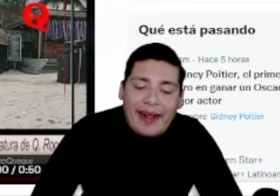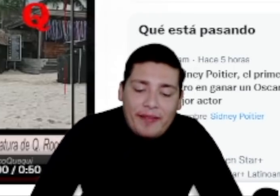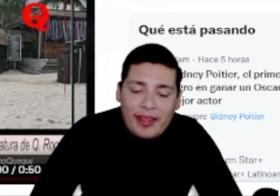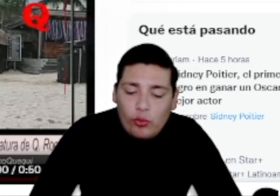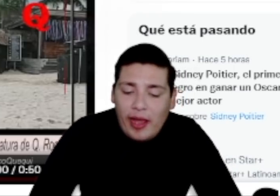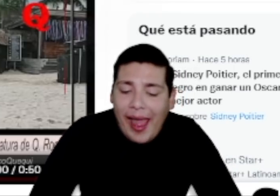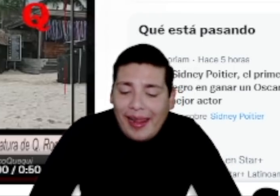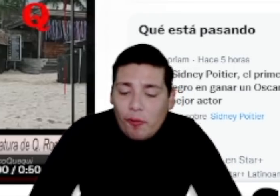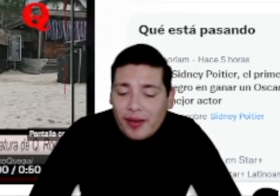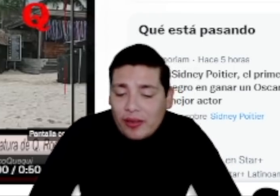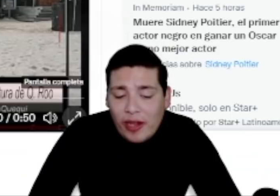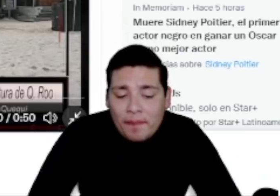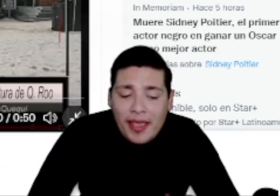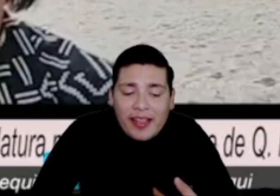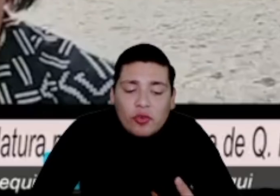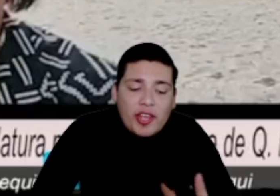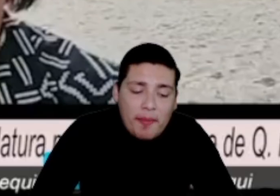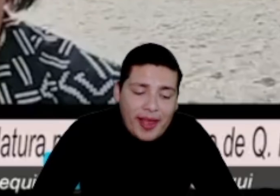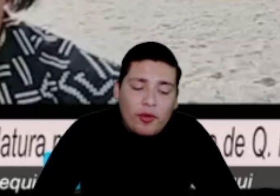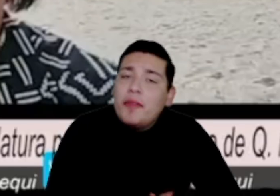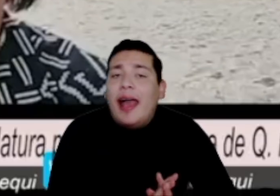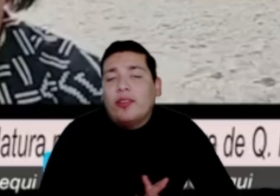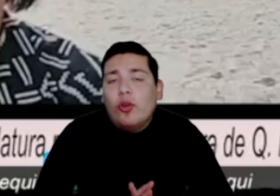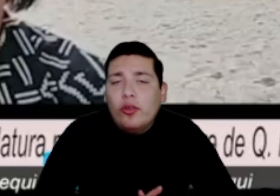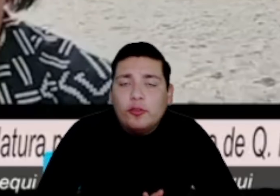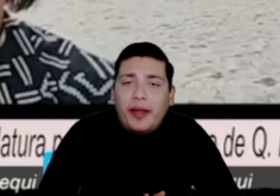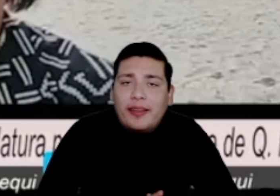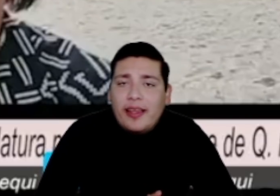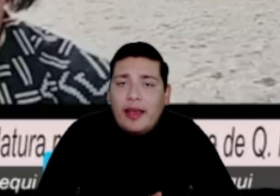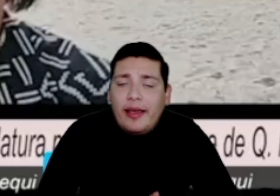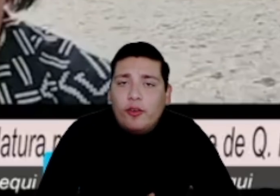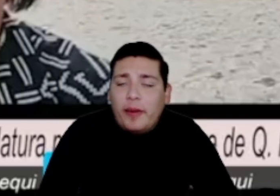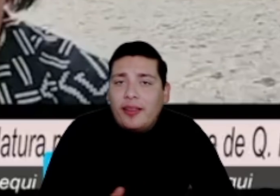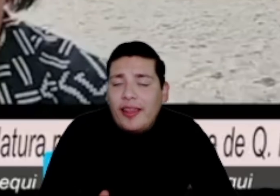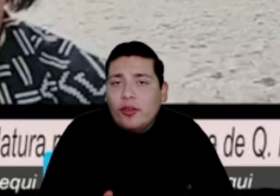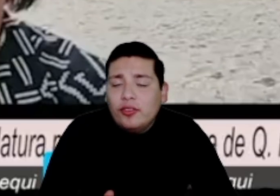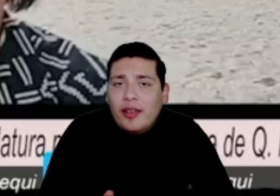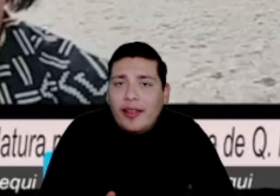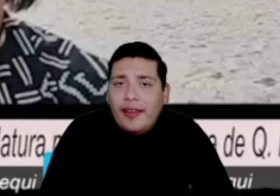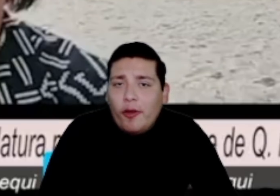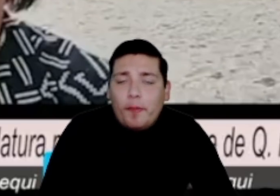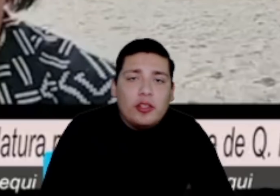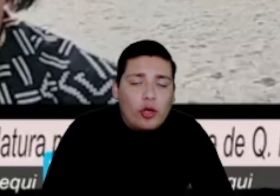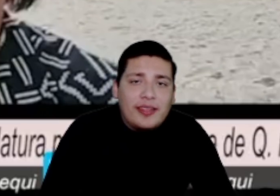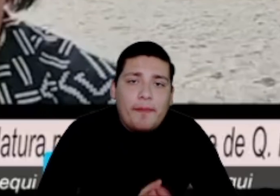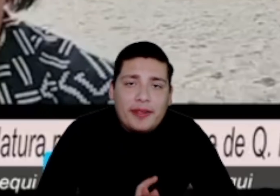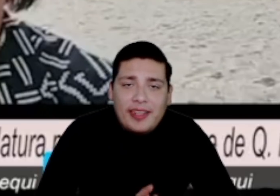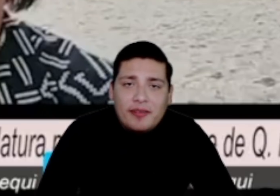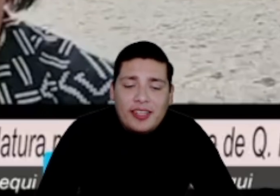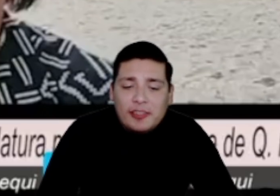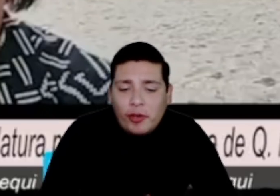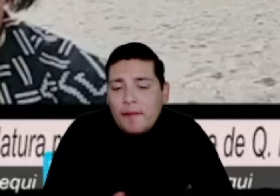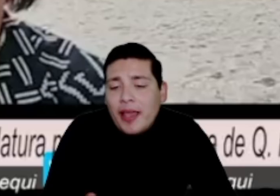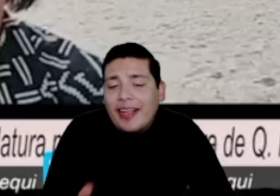la candidatura a la gubernatura, e hizo un llamado a todos los partidos opositores al